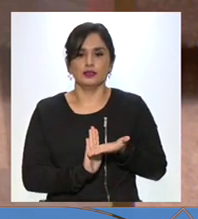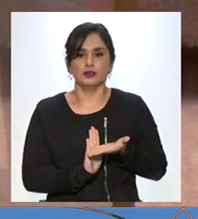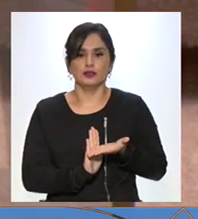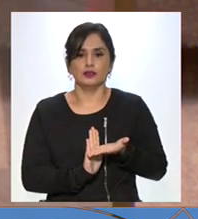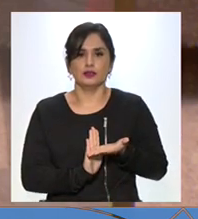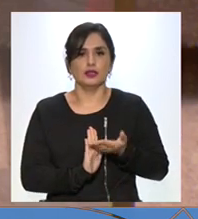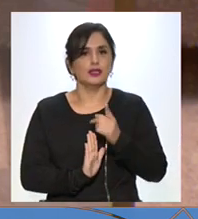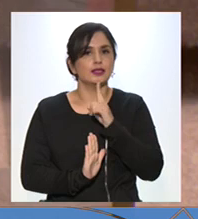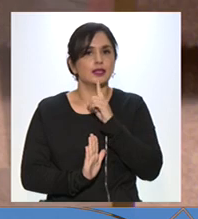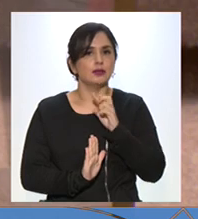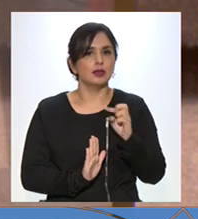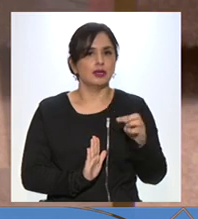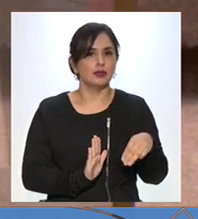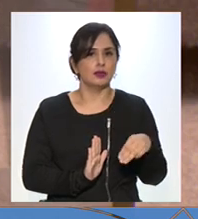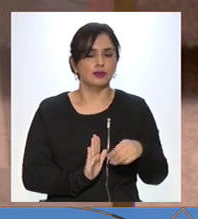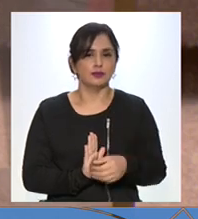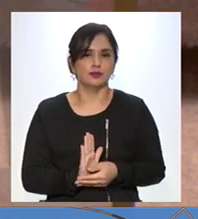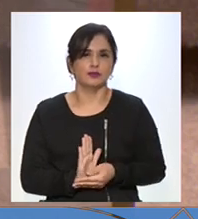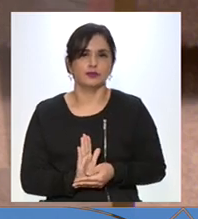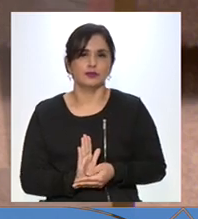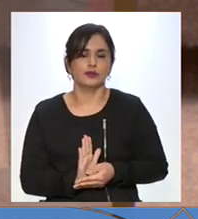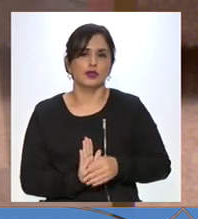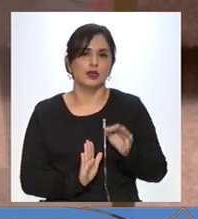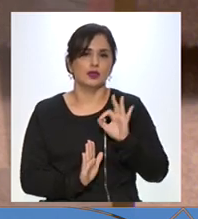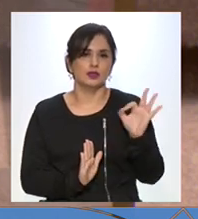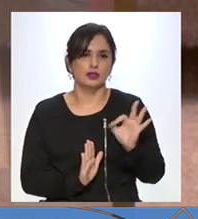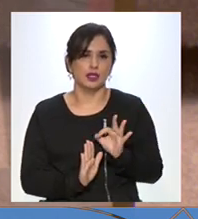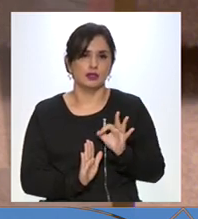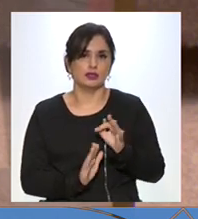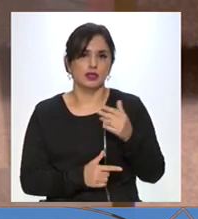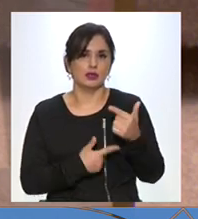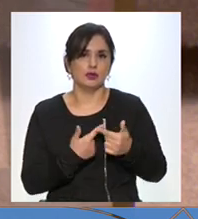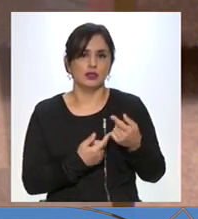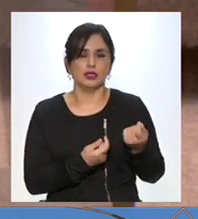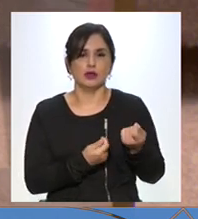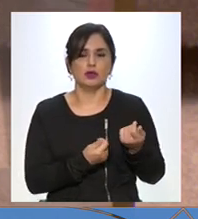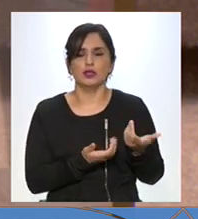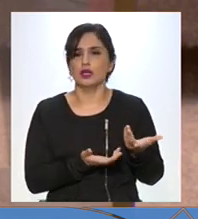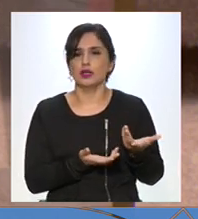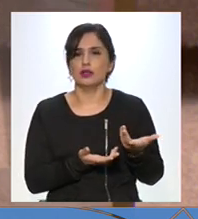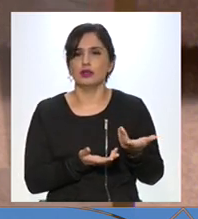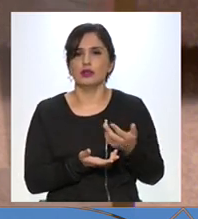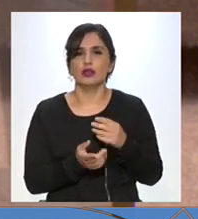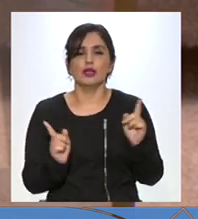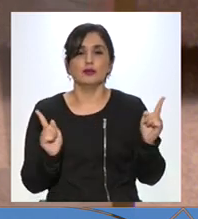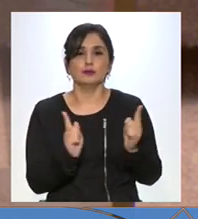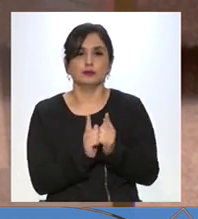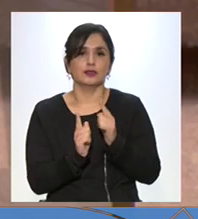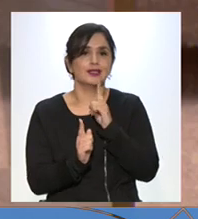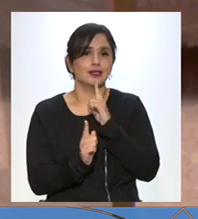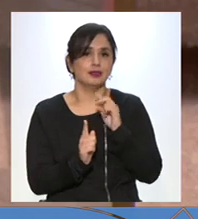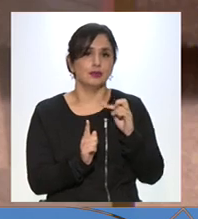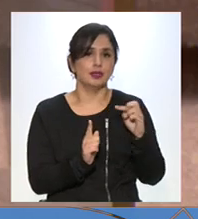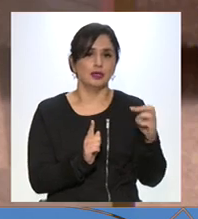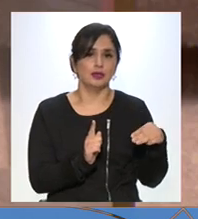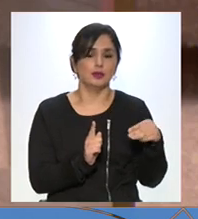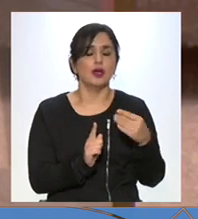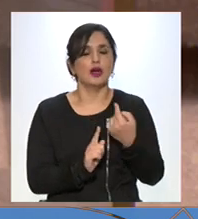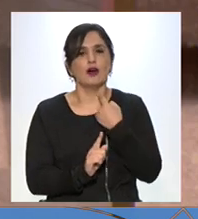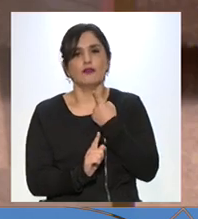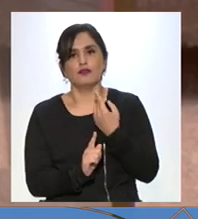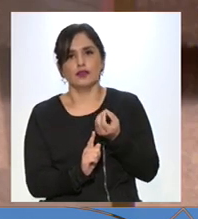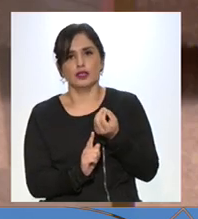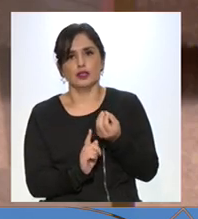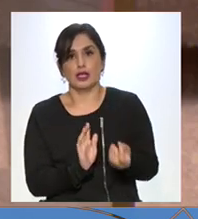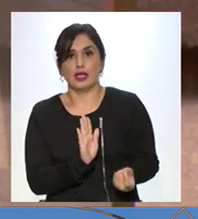del TPM, de la tasa de política monetaria, tiene obviamente impactos y agrega un